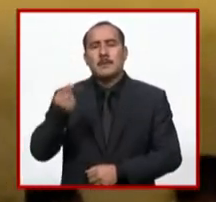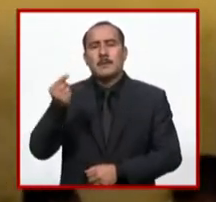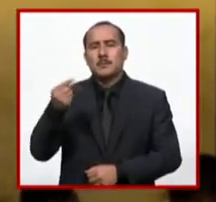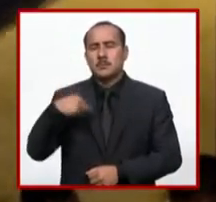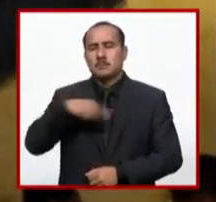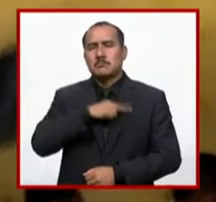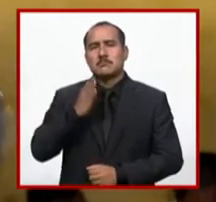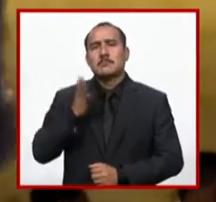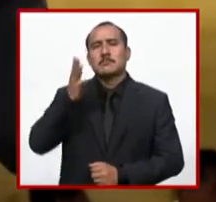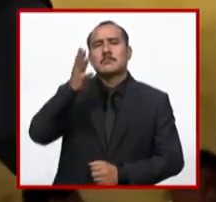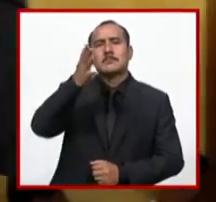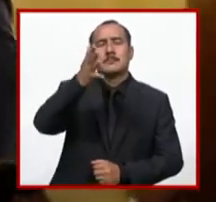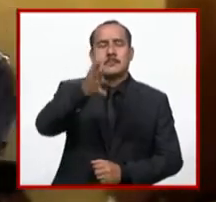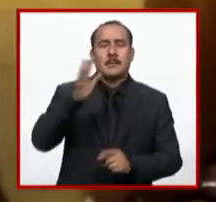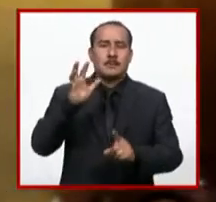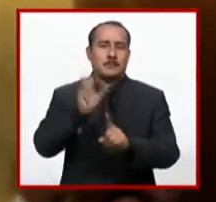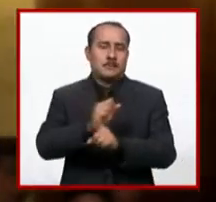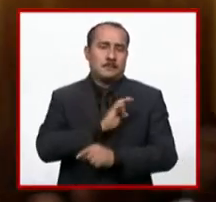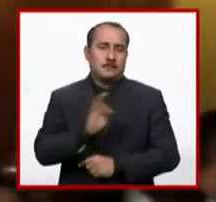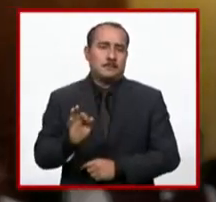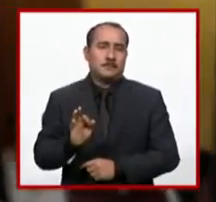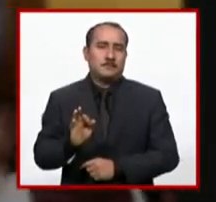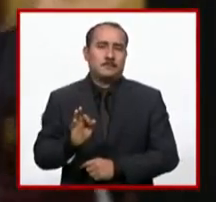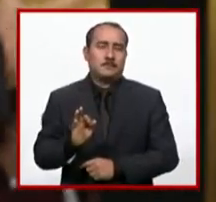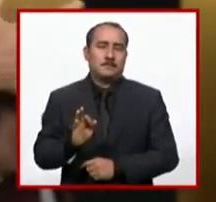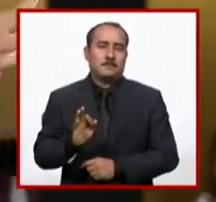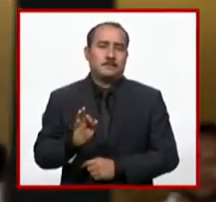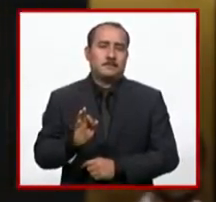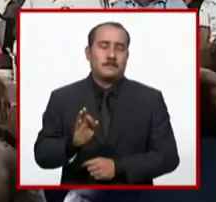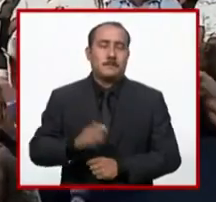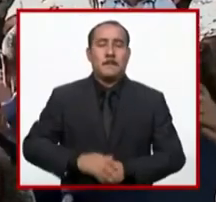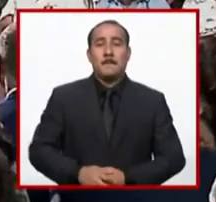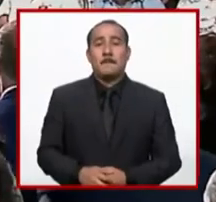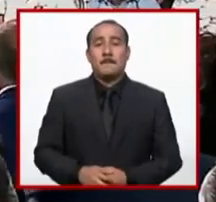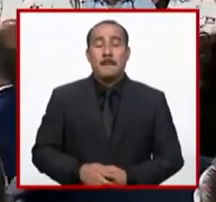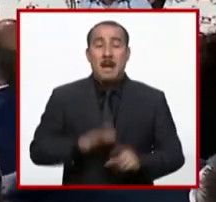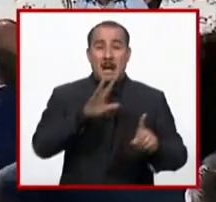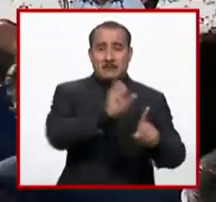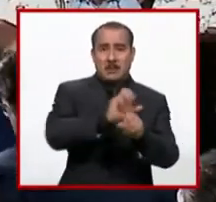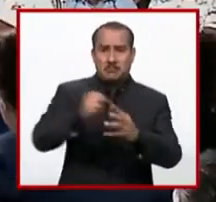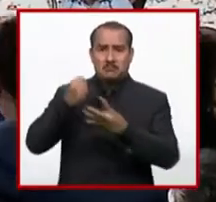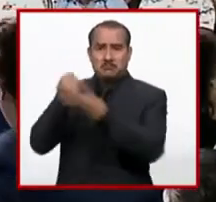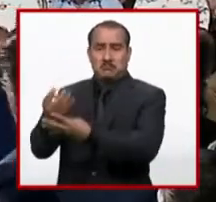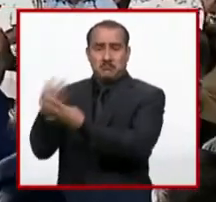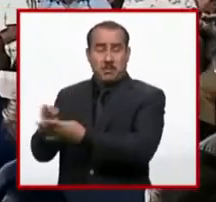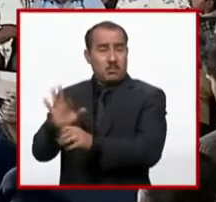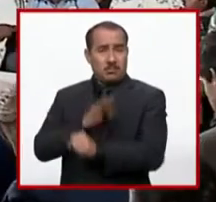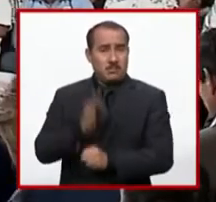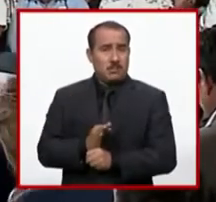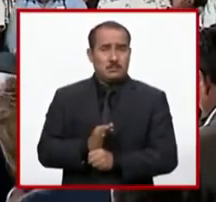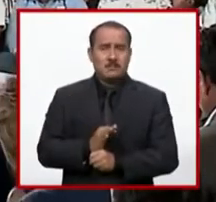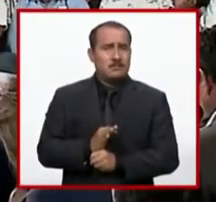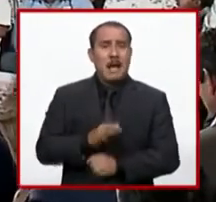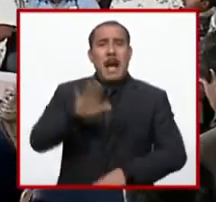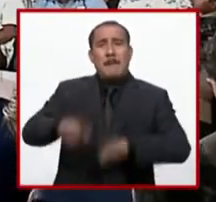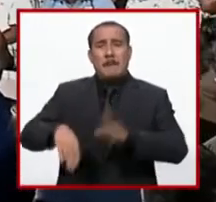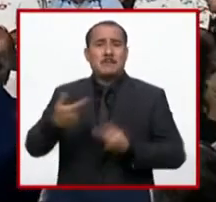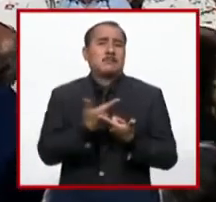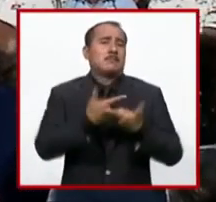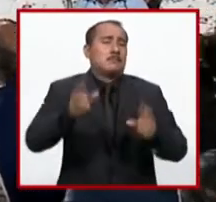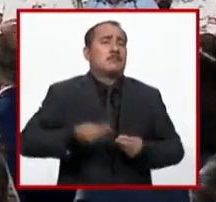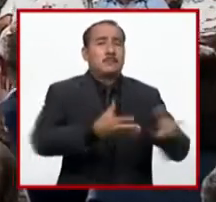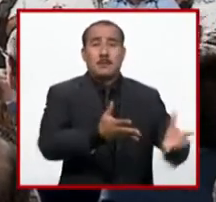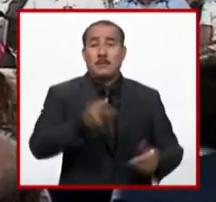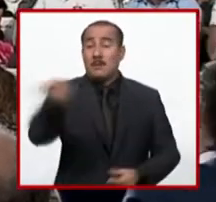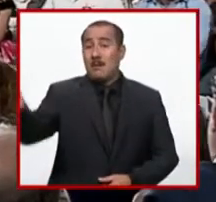proceso judicial, porque no basta detener a los malos. A veces los malos salen, ¿y qué dice el